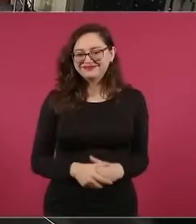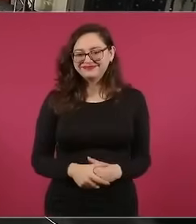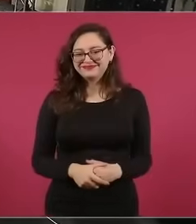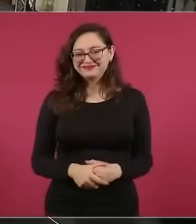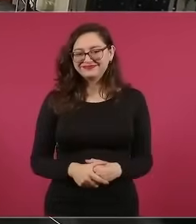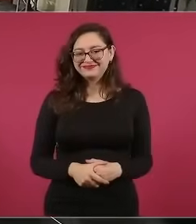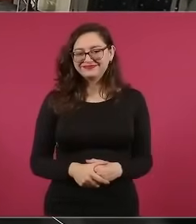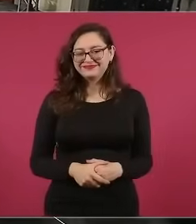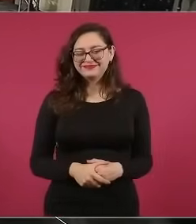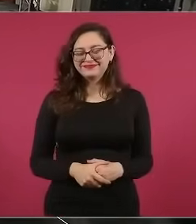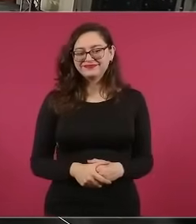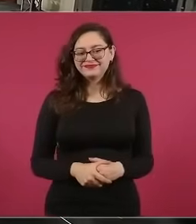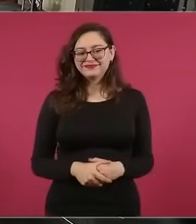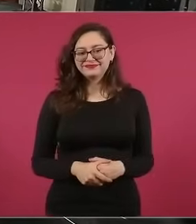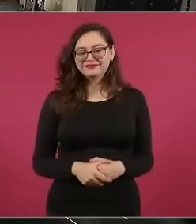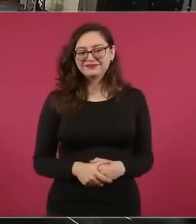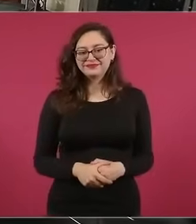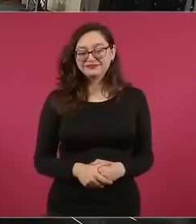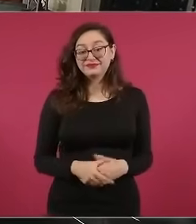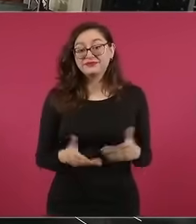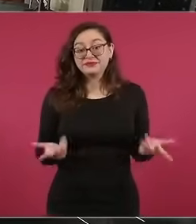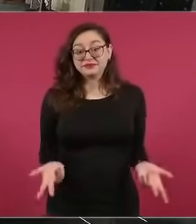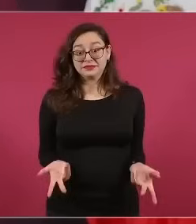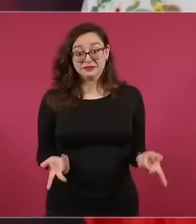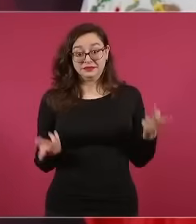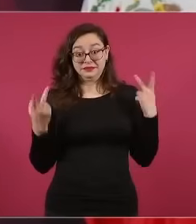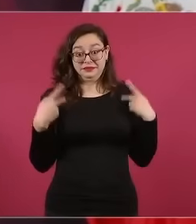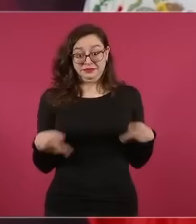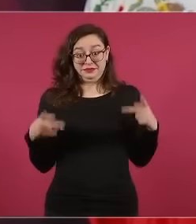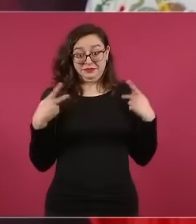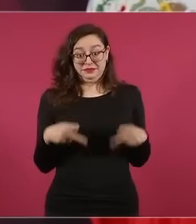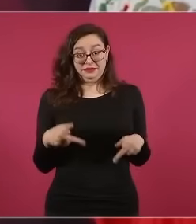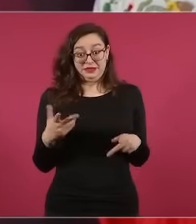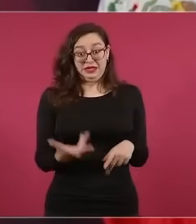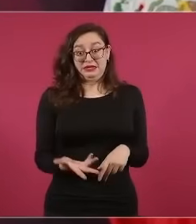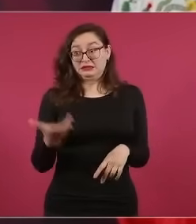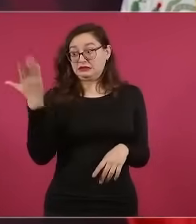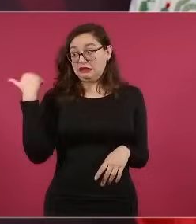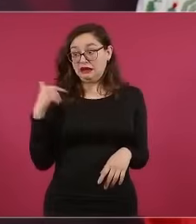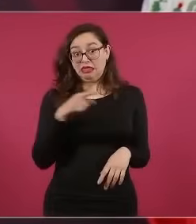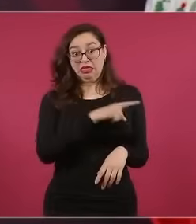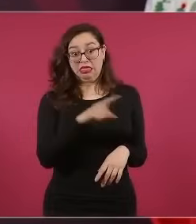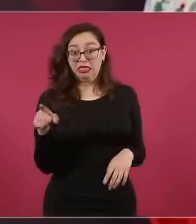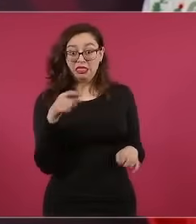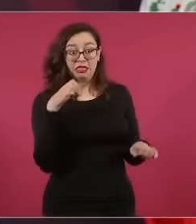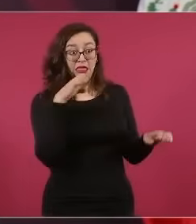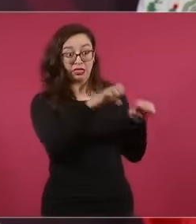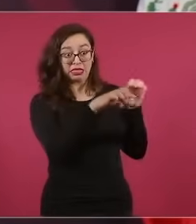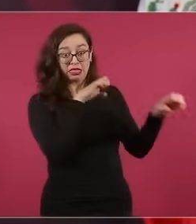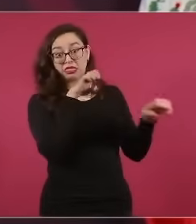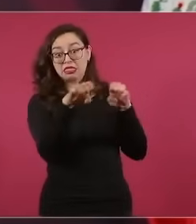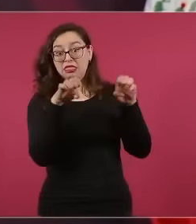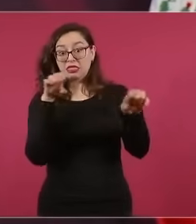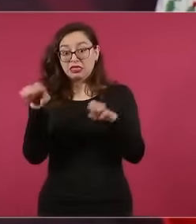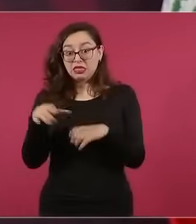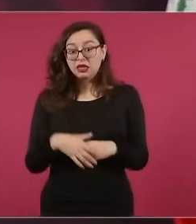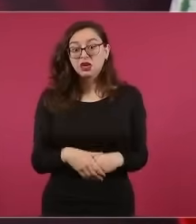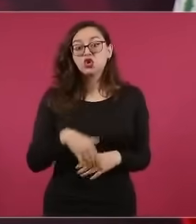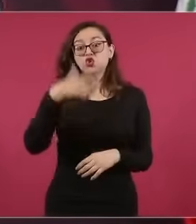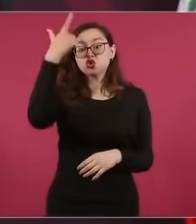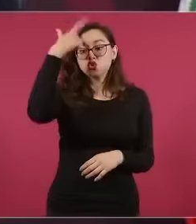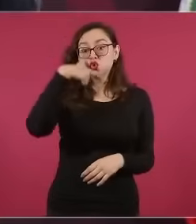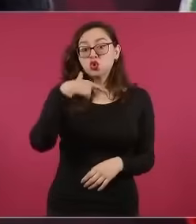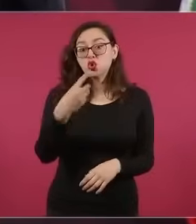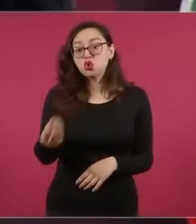Y los que fueron engañados, porque hacían cenas, comidas, y le llevaban